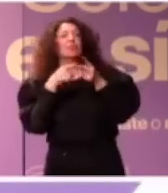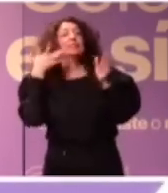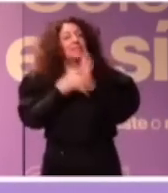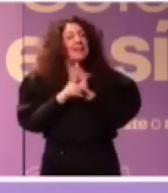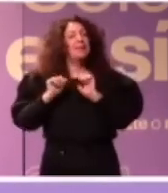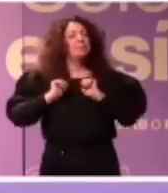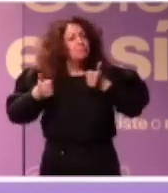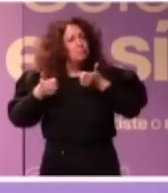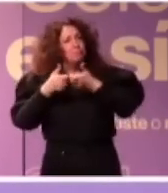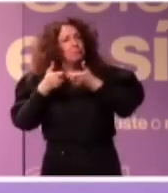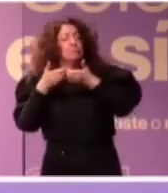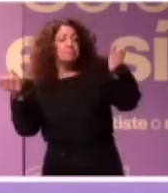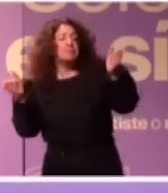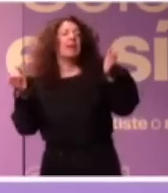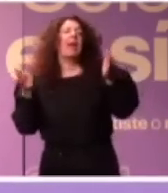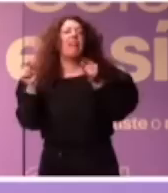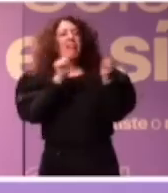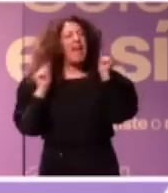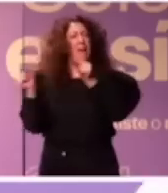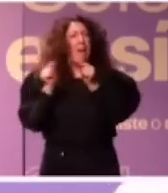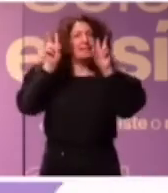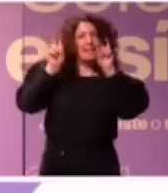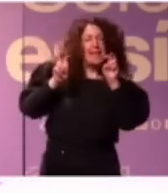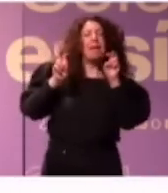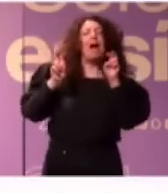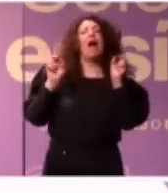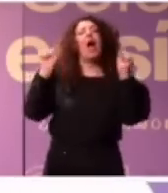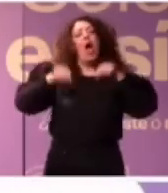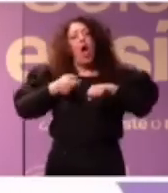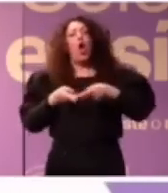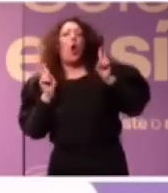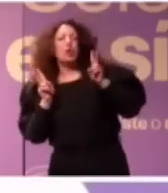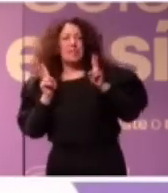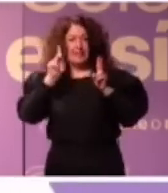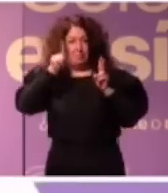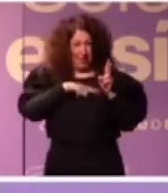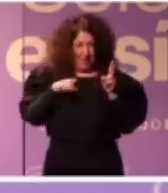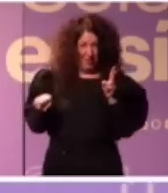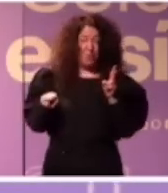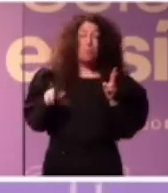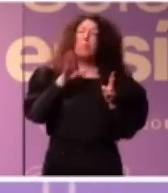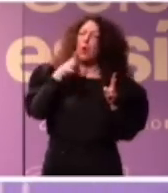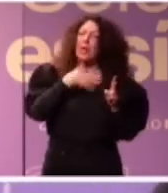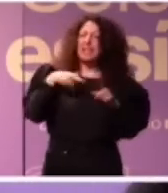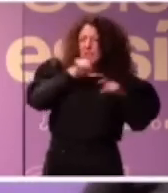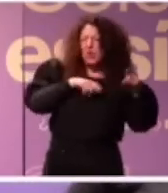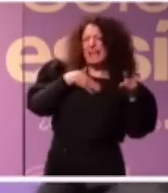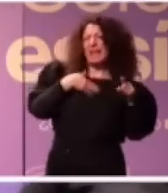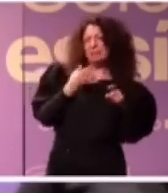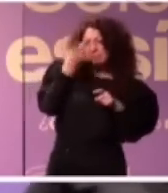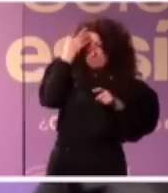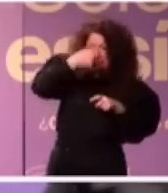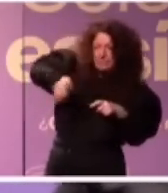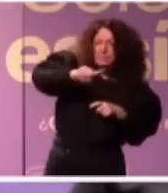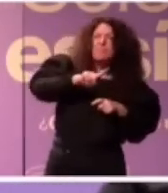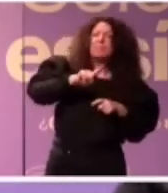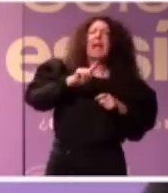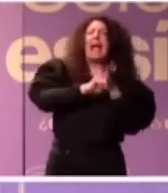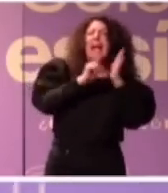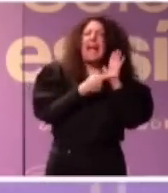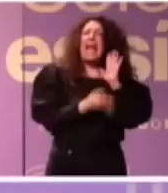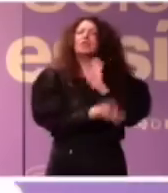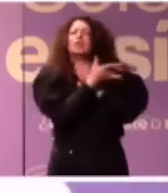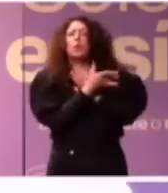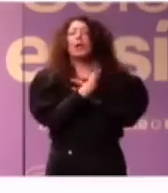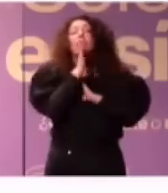abierto un debate sobre el consentimiento. Y por eso quiero empezar recordando cómo surgió la ley del solo sí es sí, que efectivamente no